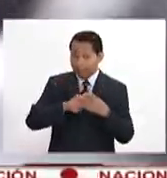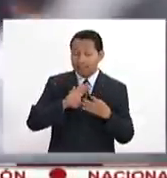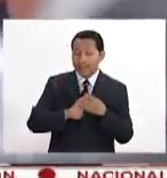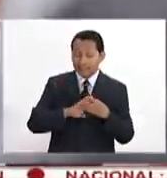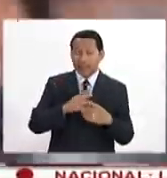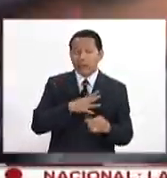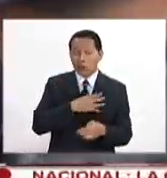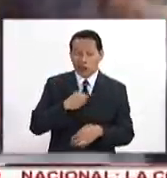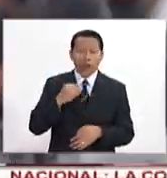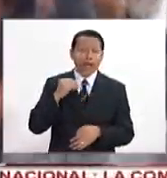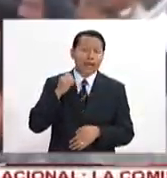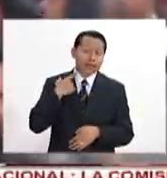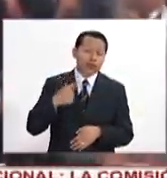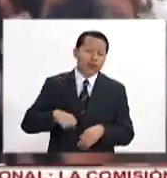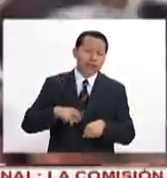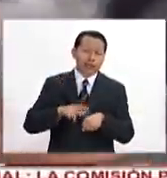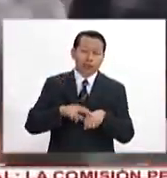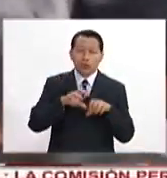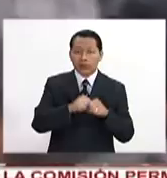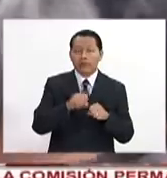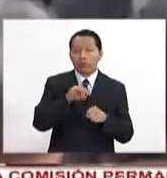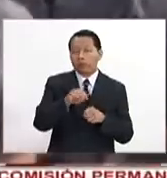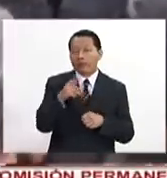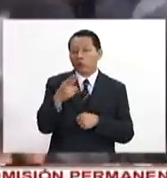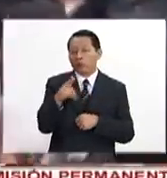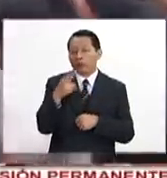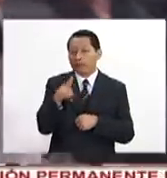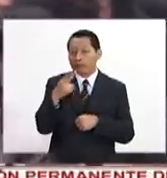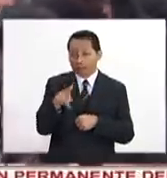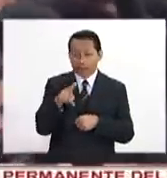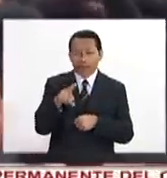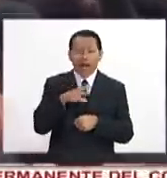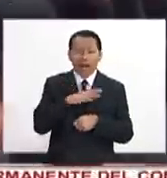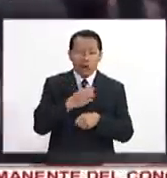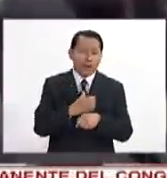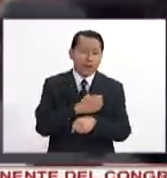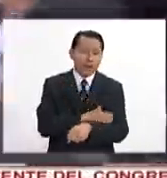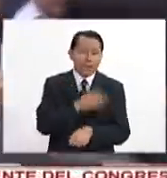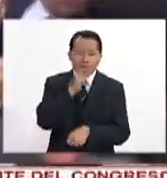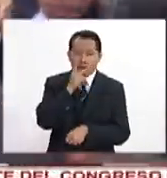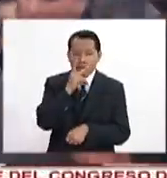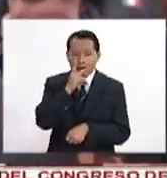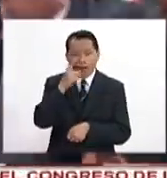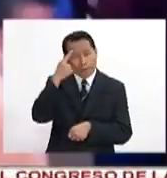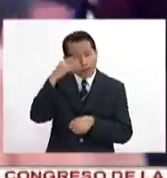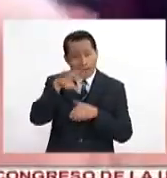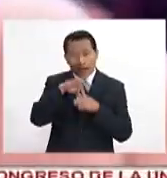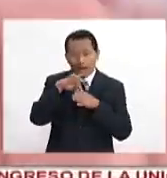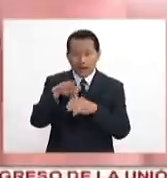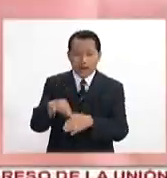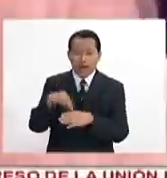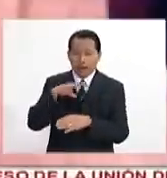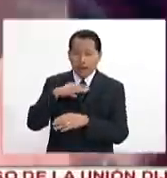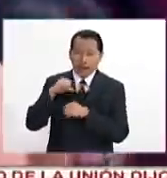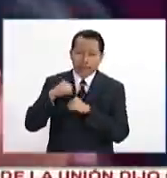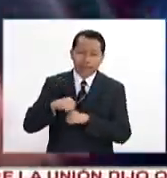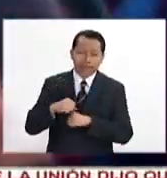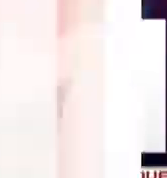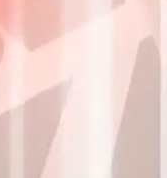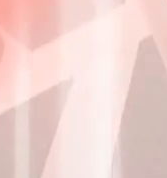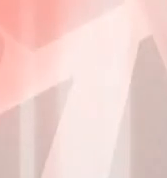hijo del exgobernador de Sonora fue detenido el 19 de noviembre mientras acompañaba a su papá a entregarse ante las